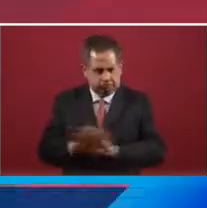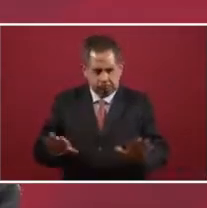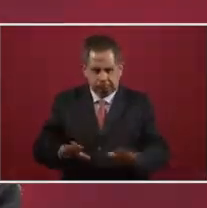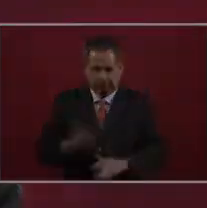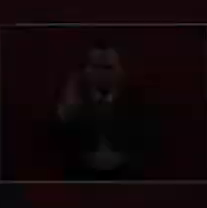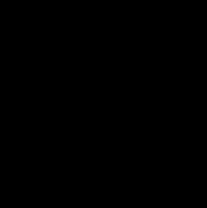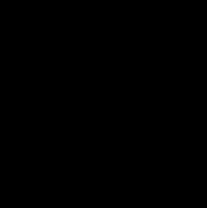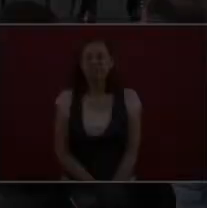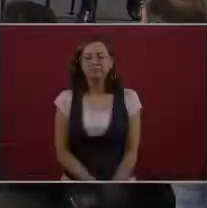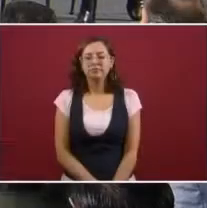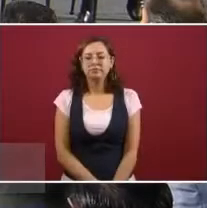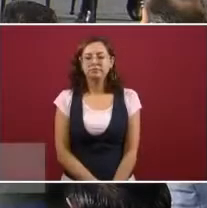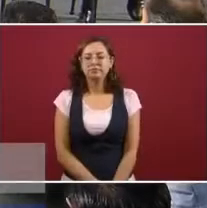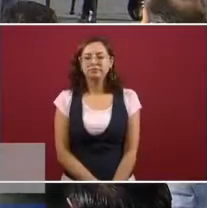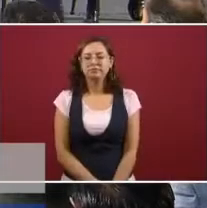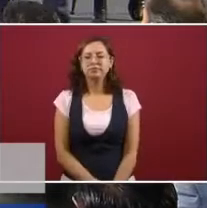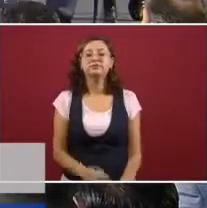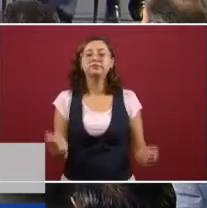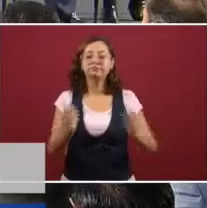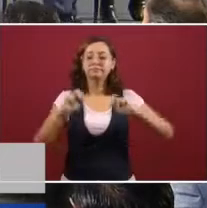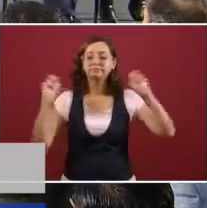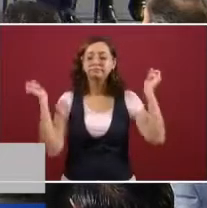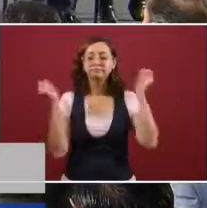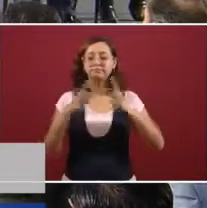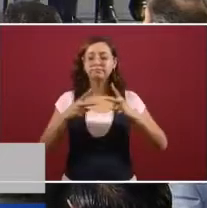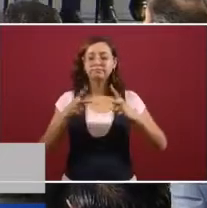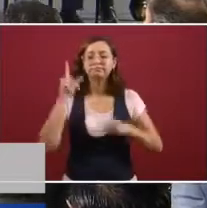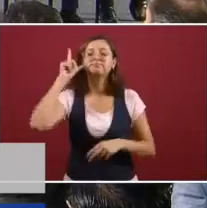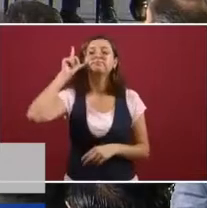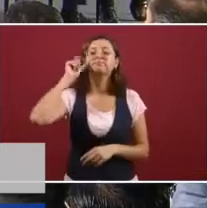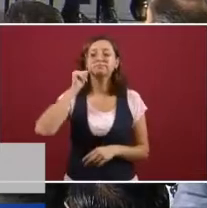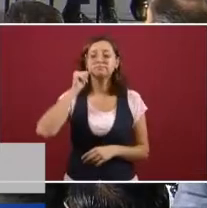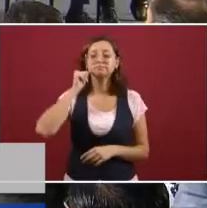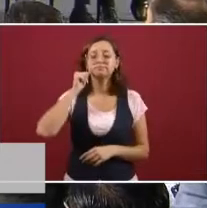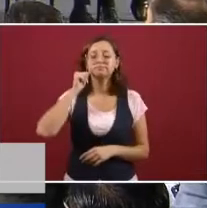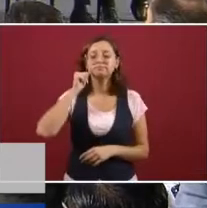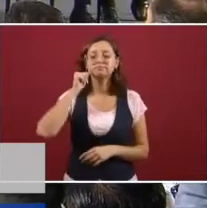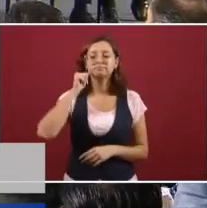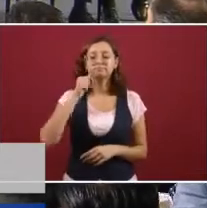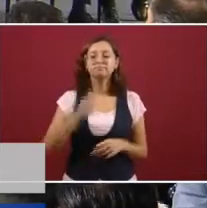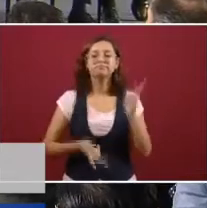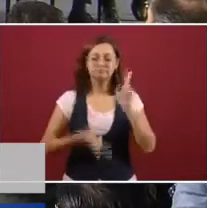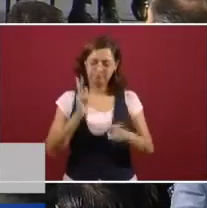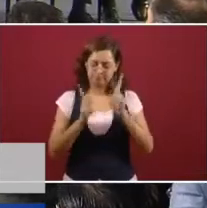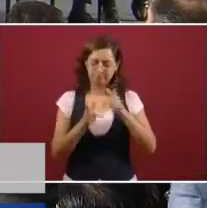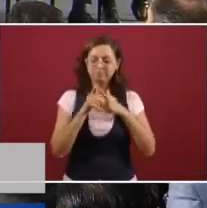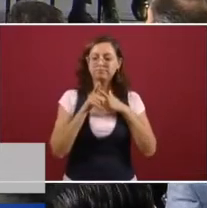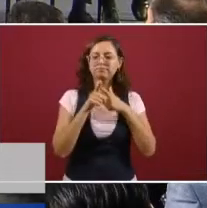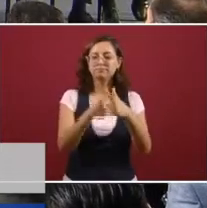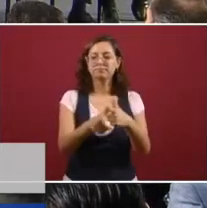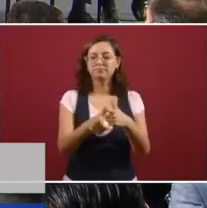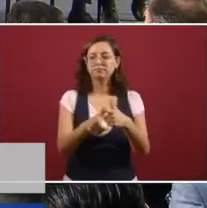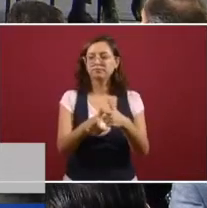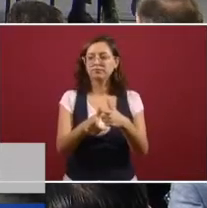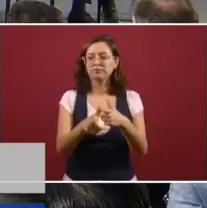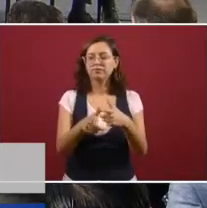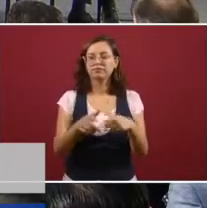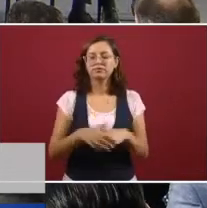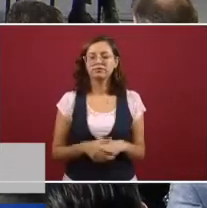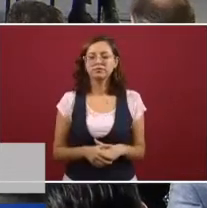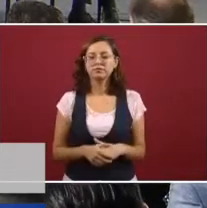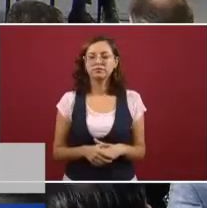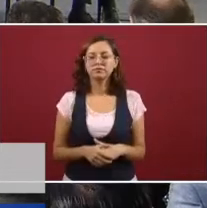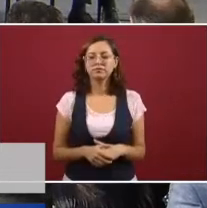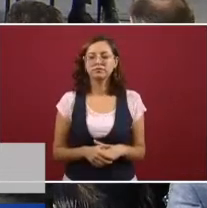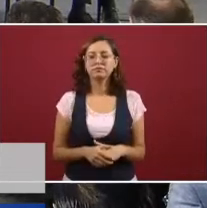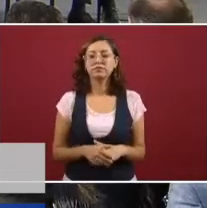cultural. Bueno, nos vemos mañana platicamos. Hoy